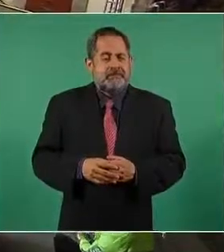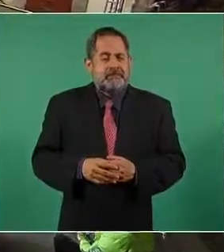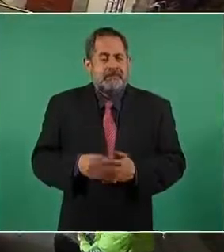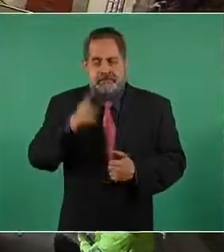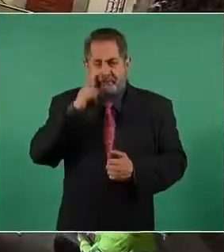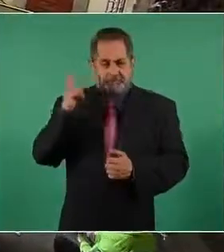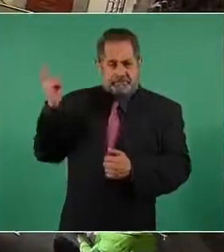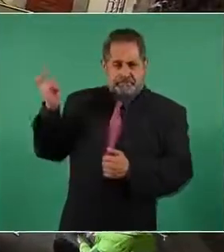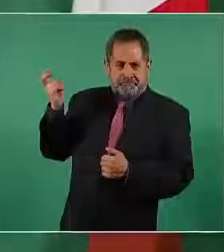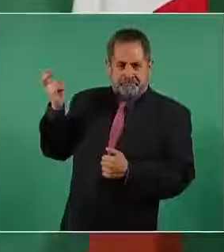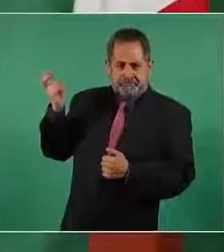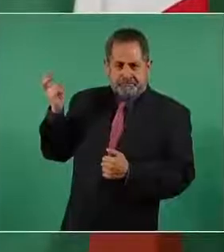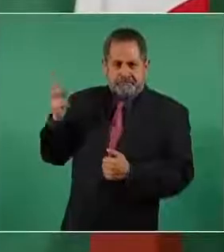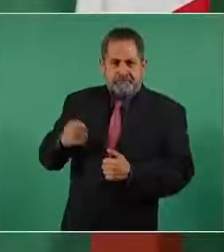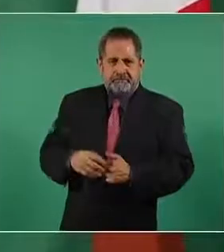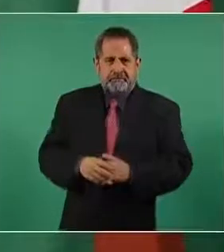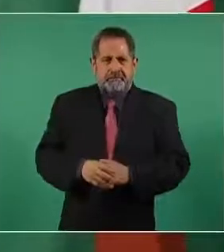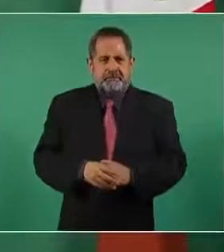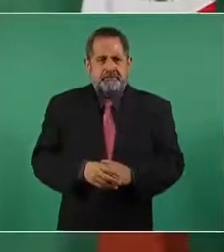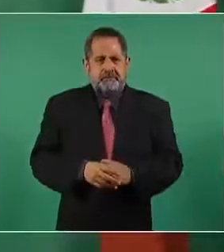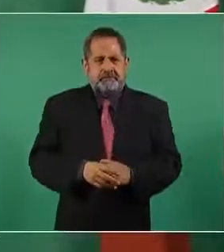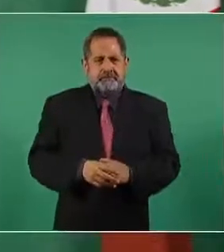Miren esa foto.